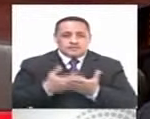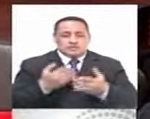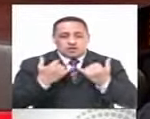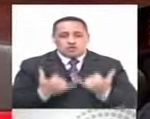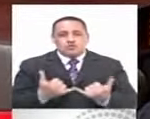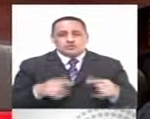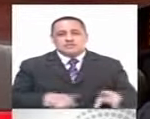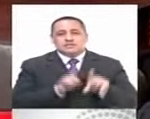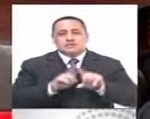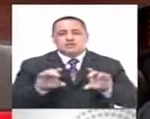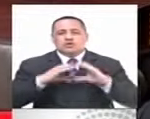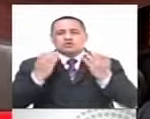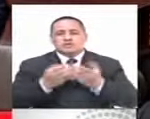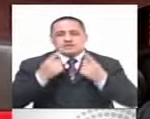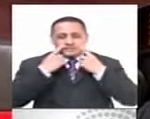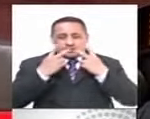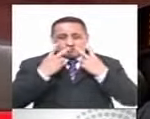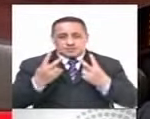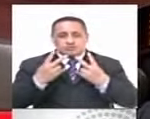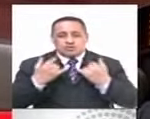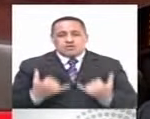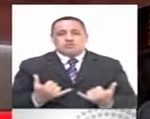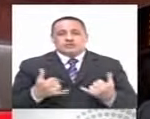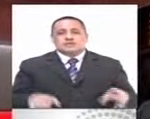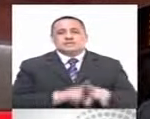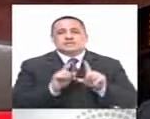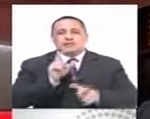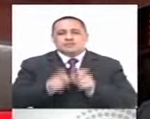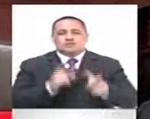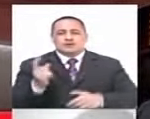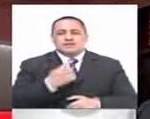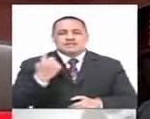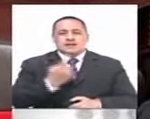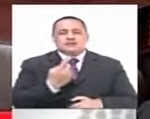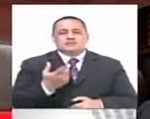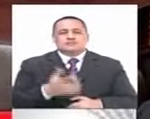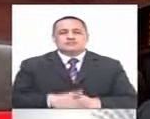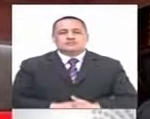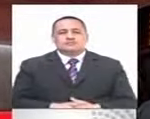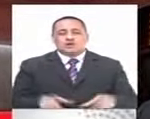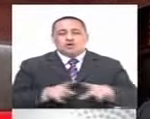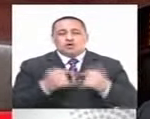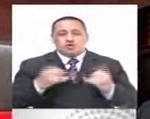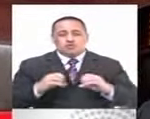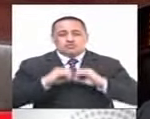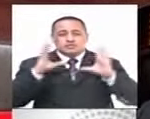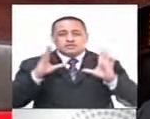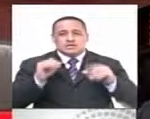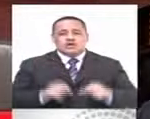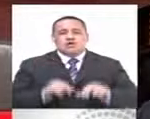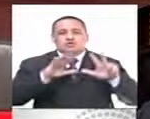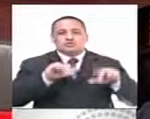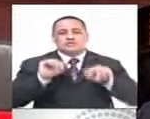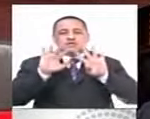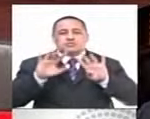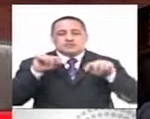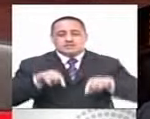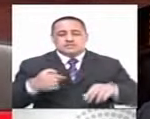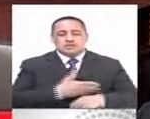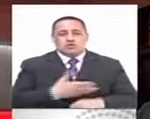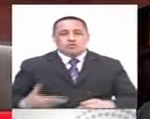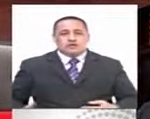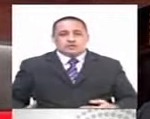y a los congresistas que están presentes y a la ciudadanía en general. Hoy es el día 89 de este